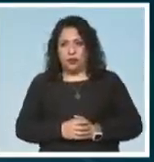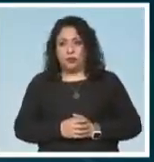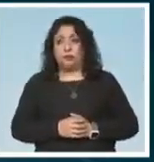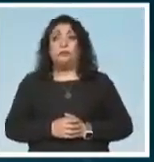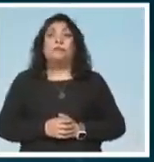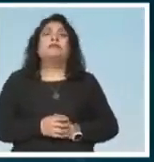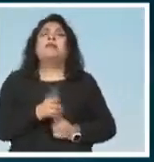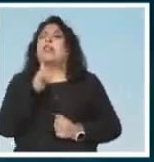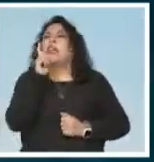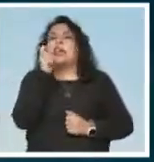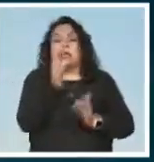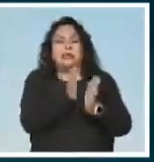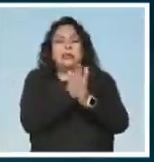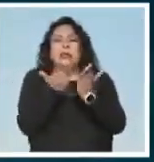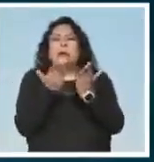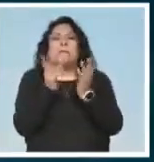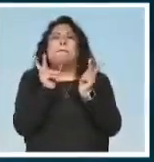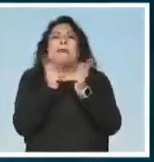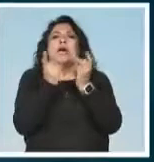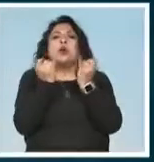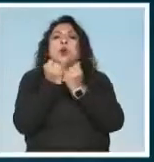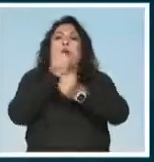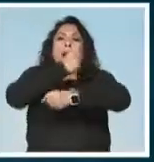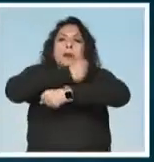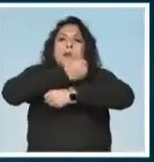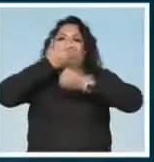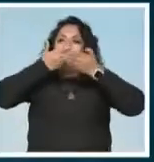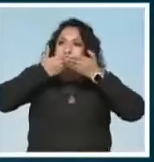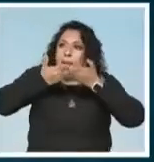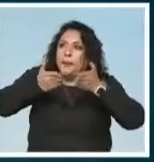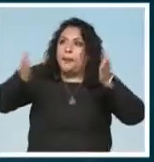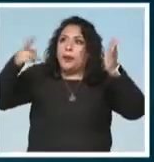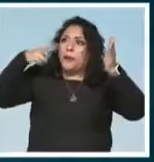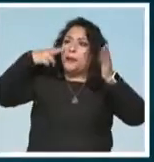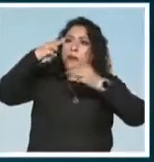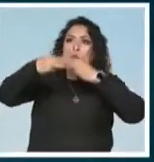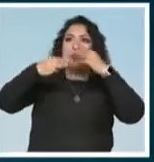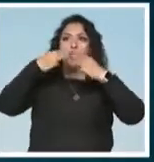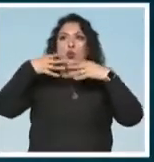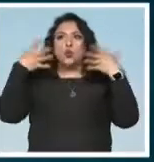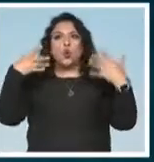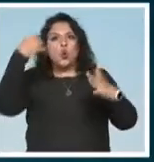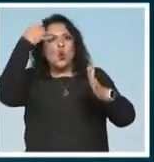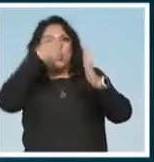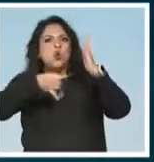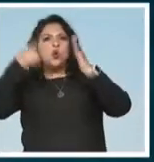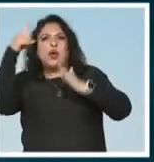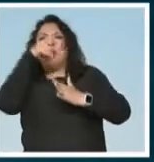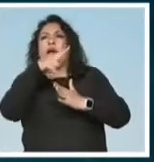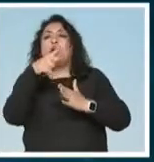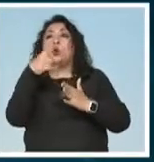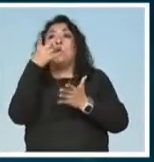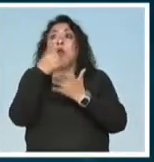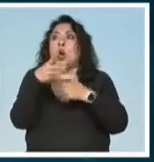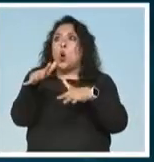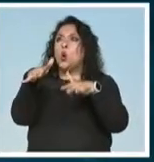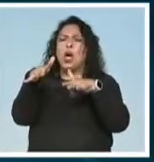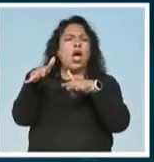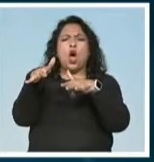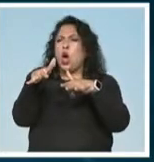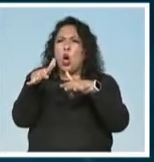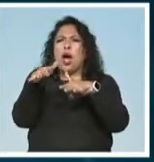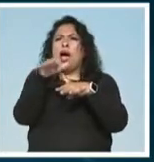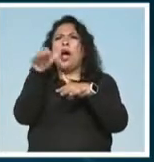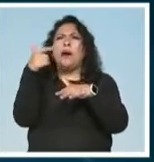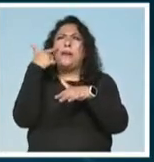Son ventanas a abrir para ver mundos complejos, ¿no? No para quedarnos, digamos, fascinados solamente frente